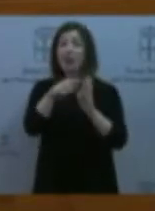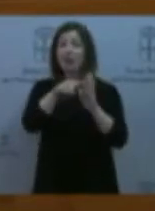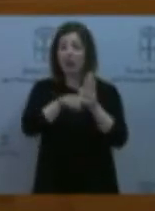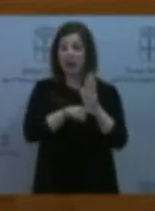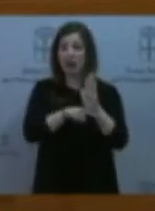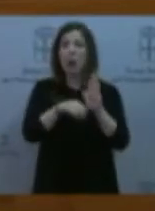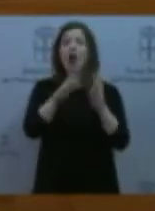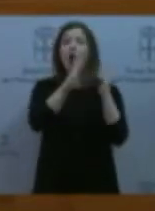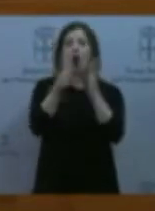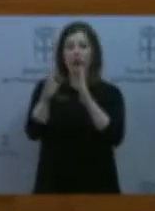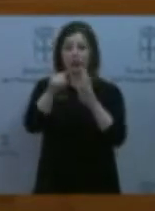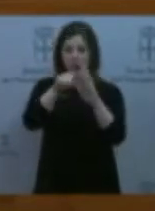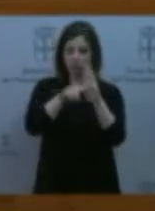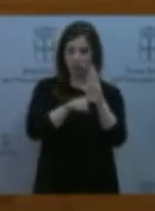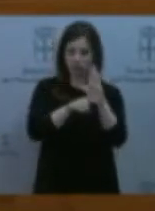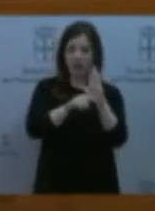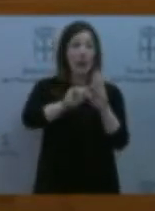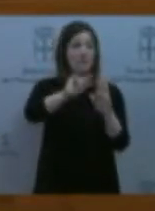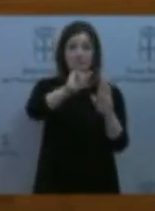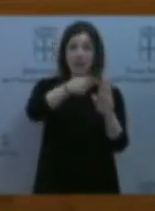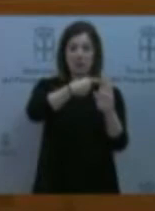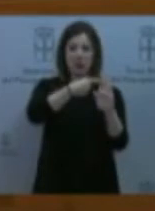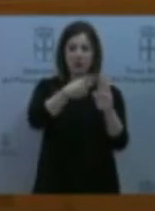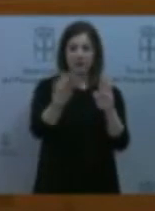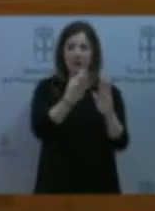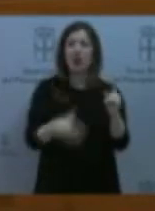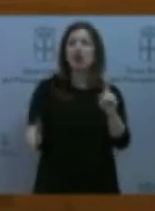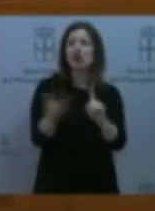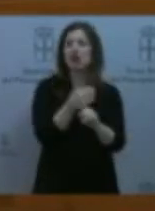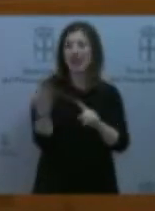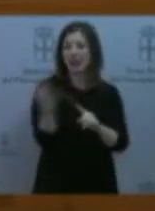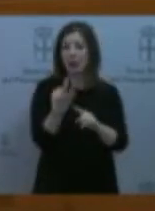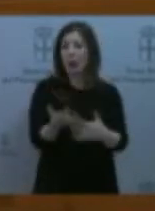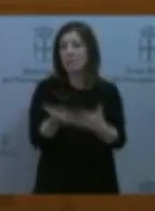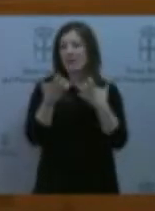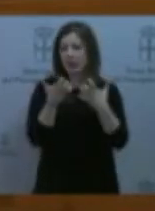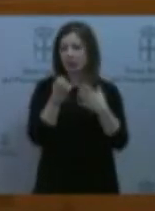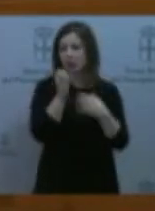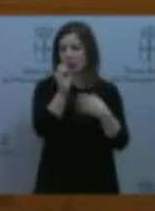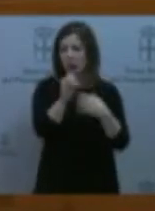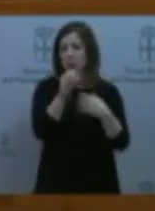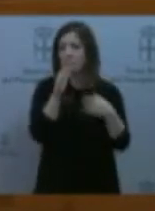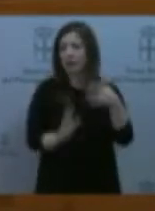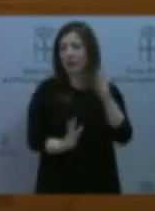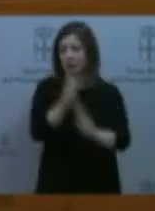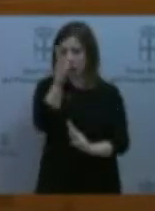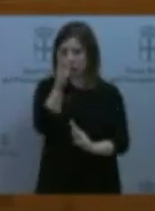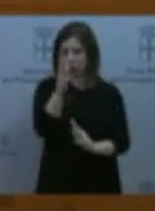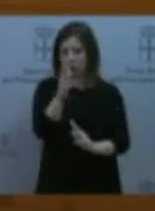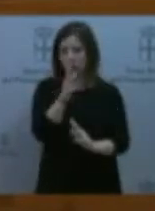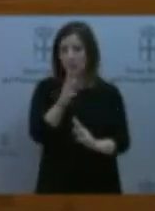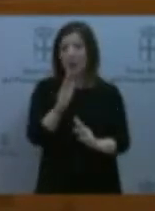lugar, conseguir que no se obtengan beneficios de los incendios forestales. El que quema no puede obtener un beneficio del